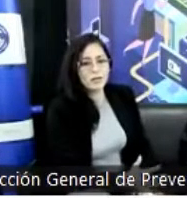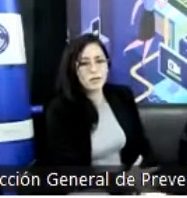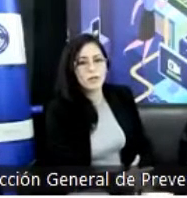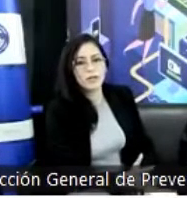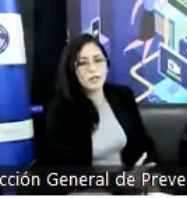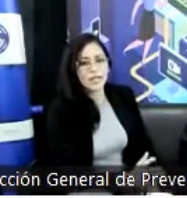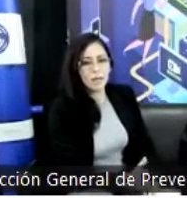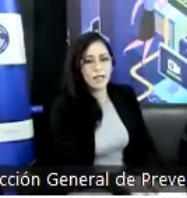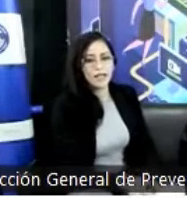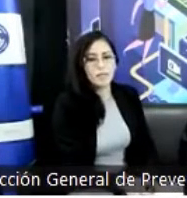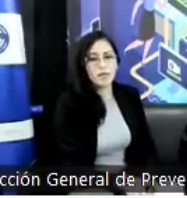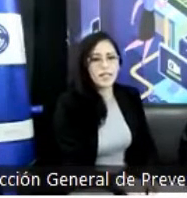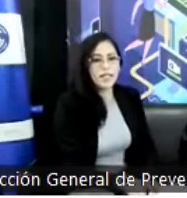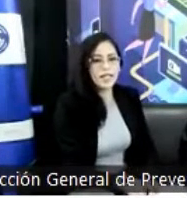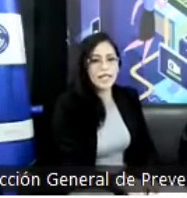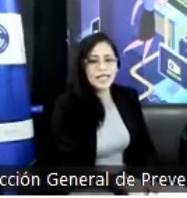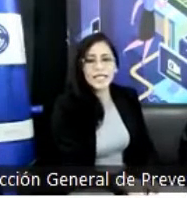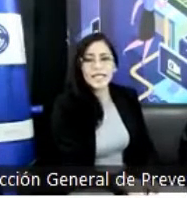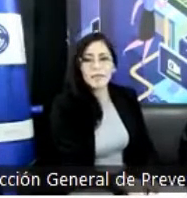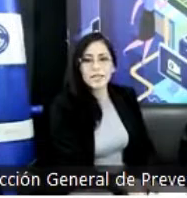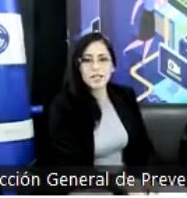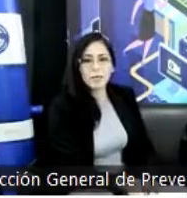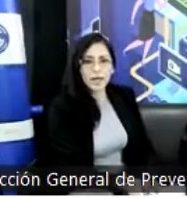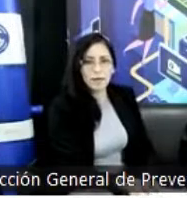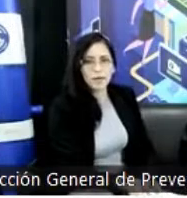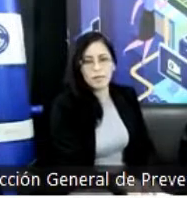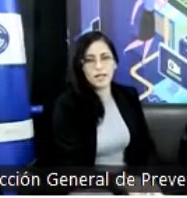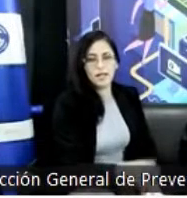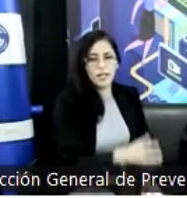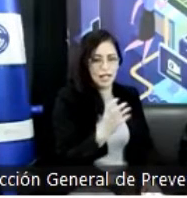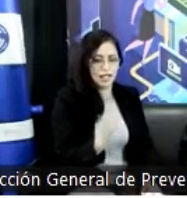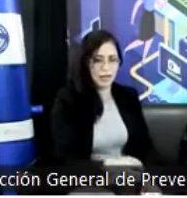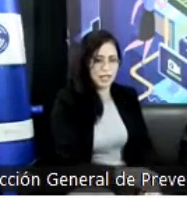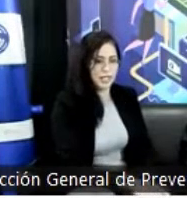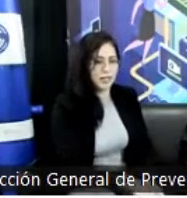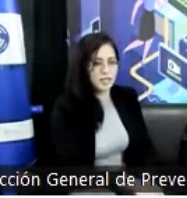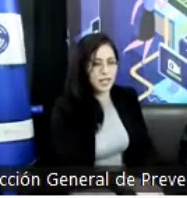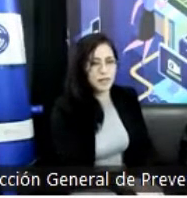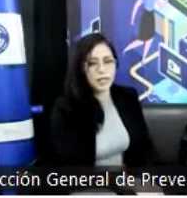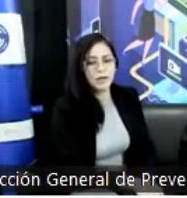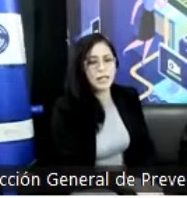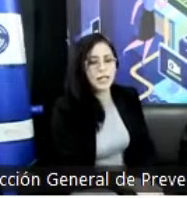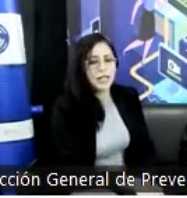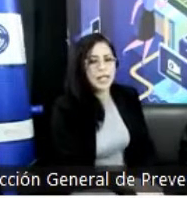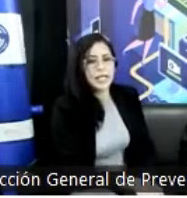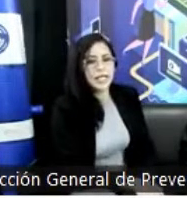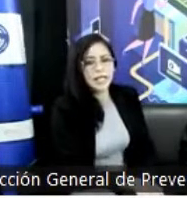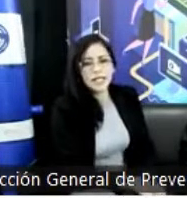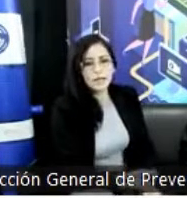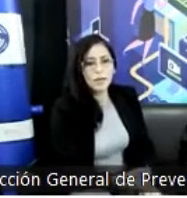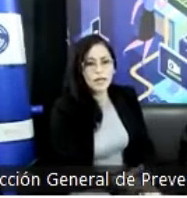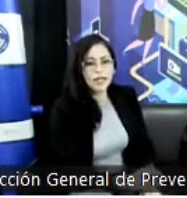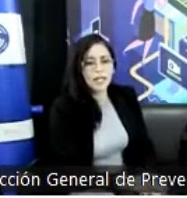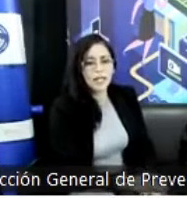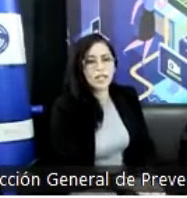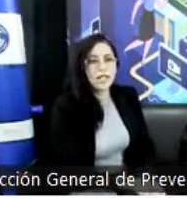traemos un tema importante que es la intervención breve para toda la audiencia que nos está viendo. Y en